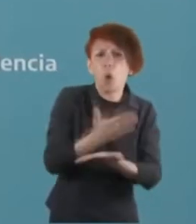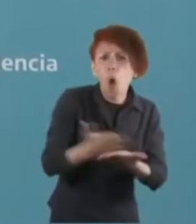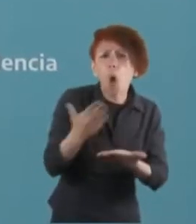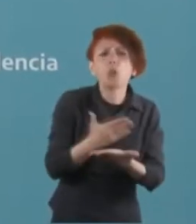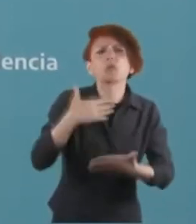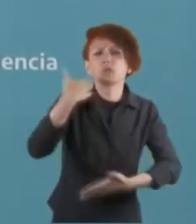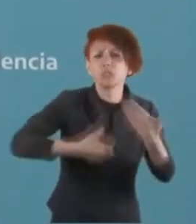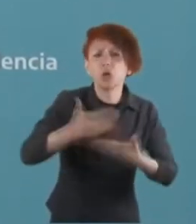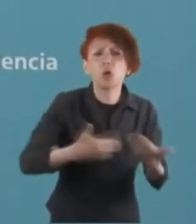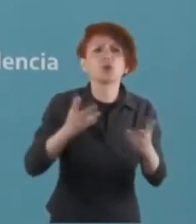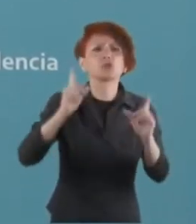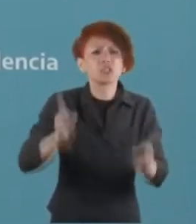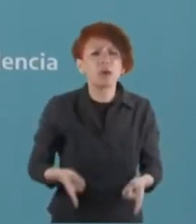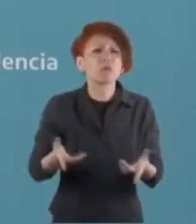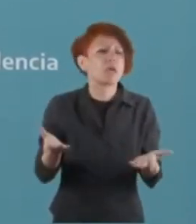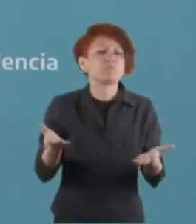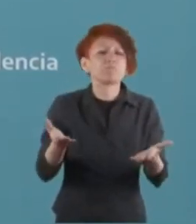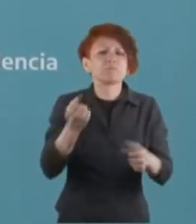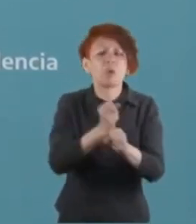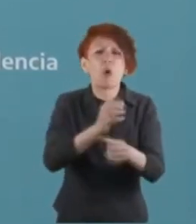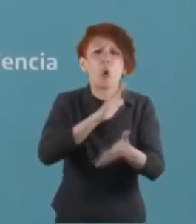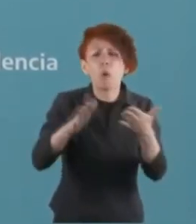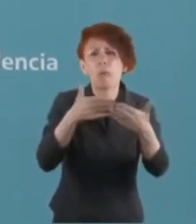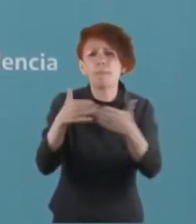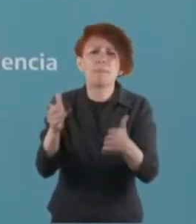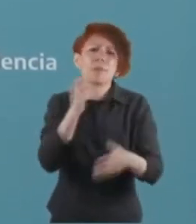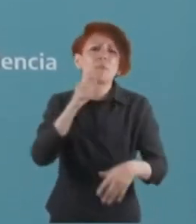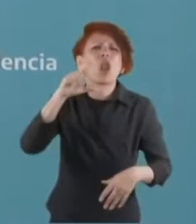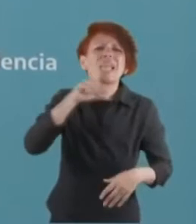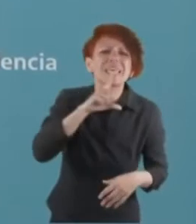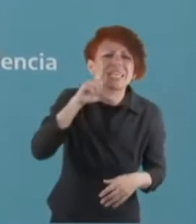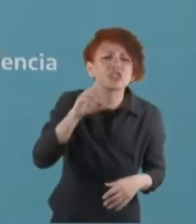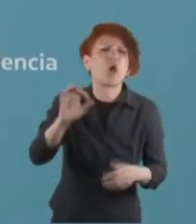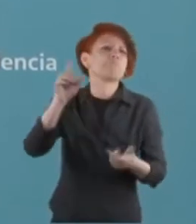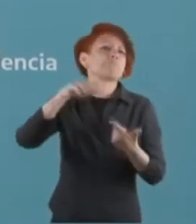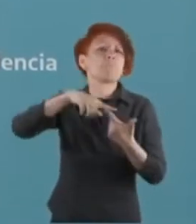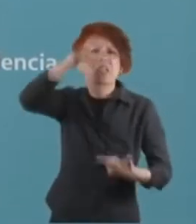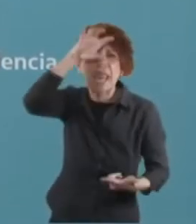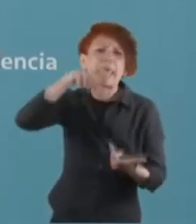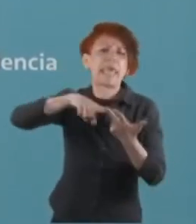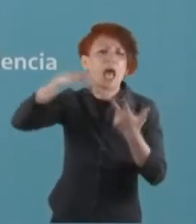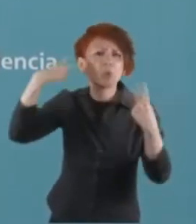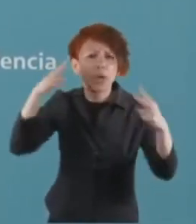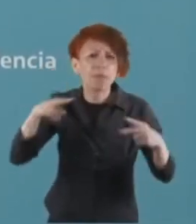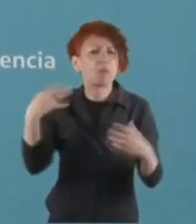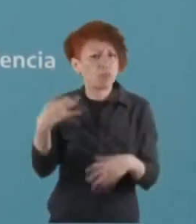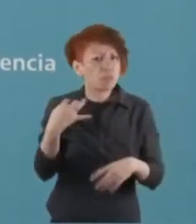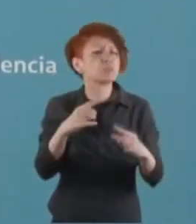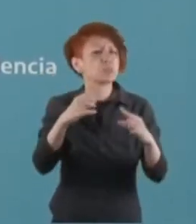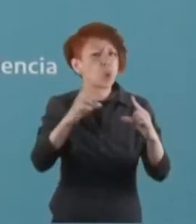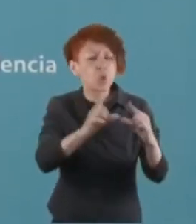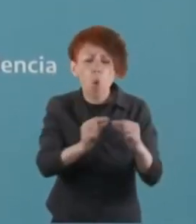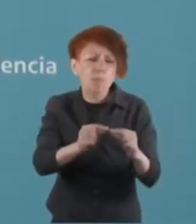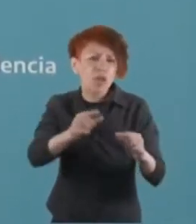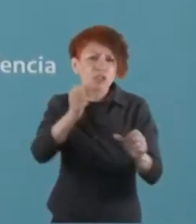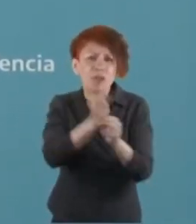diferentes fuentes que se están abriendo a través del litio, a través de la minería, a través del turismo, estamos llegando realmente a cifras récord de